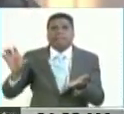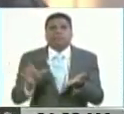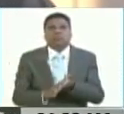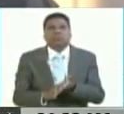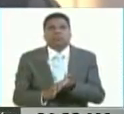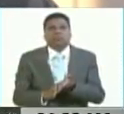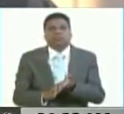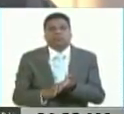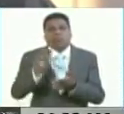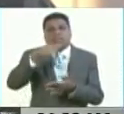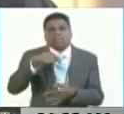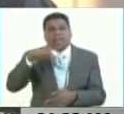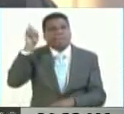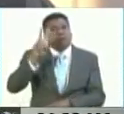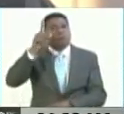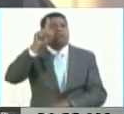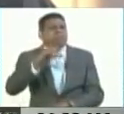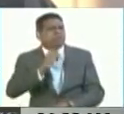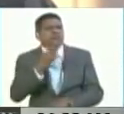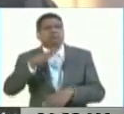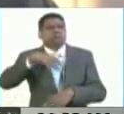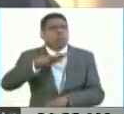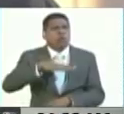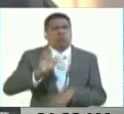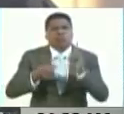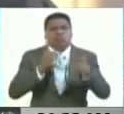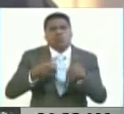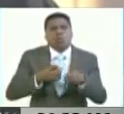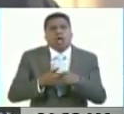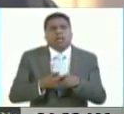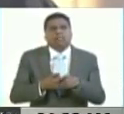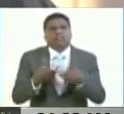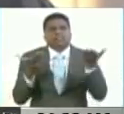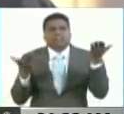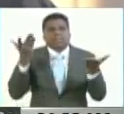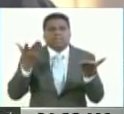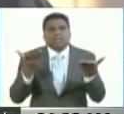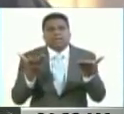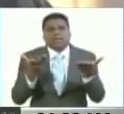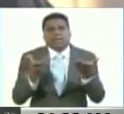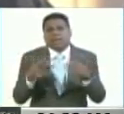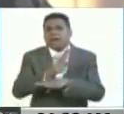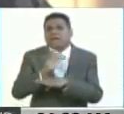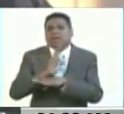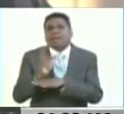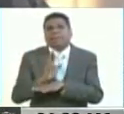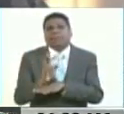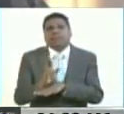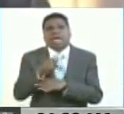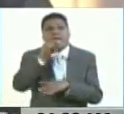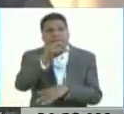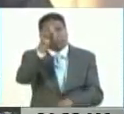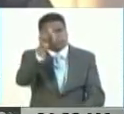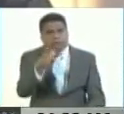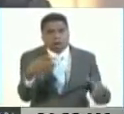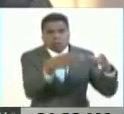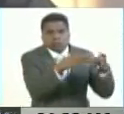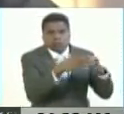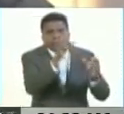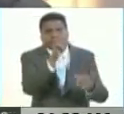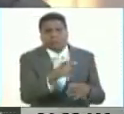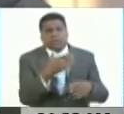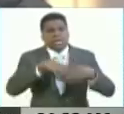país para justamente atacar esa contingencia. La contingencia se ataca de forma inmediata. El problema fue que esta gente, aparentemente, desde las horas de la